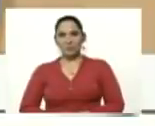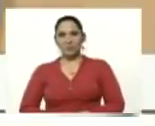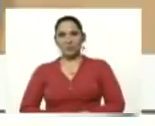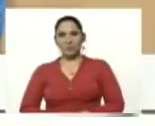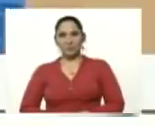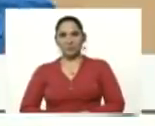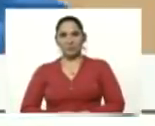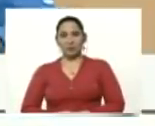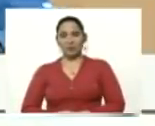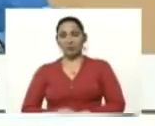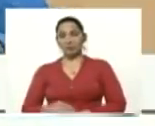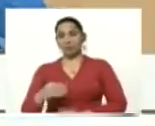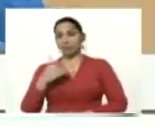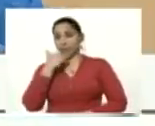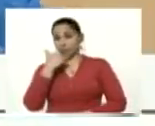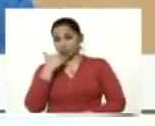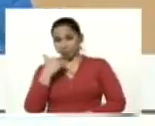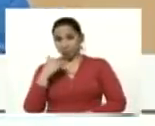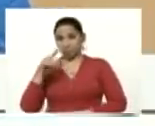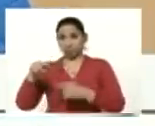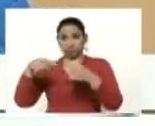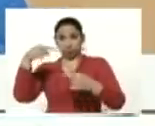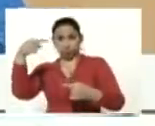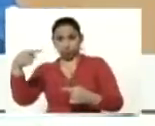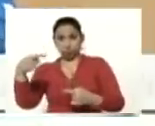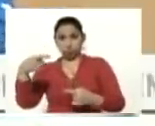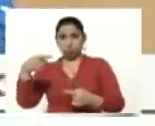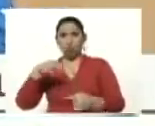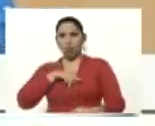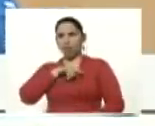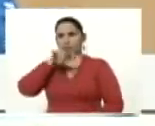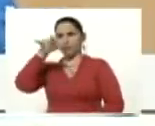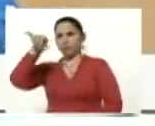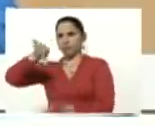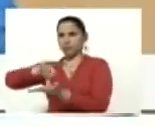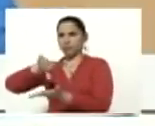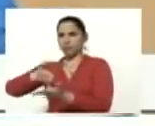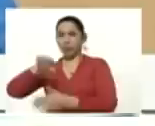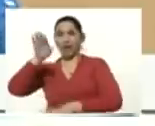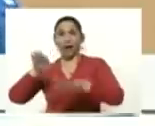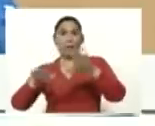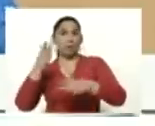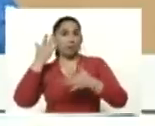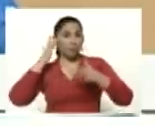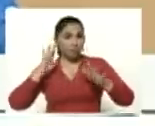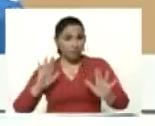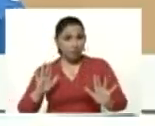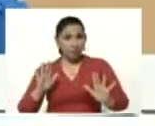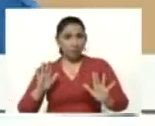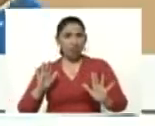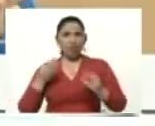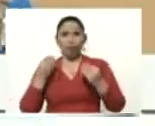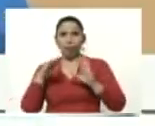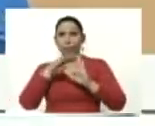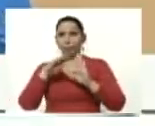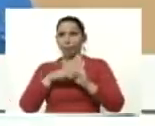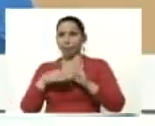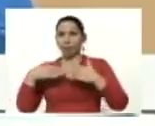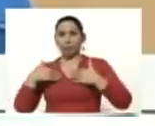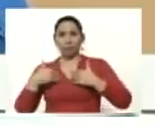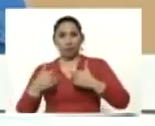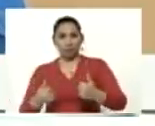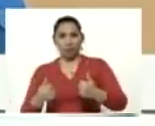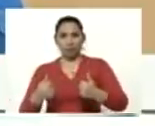a abrazarlos. Pronto estaré en Irán, en la comisión mixta, apenas lo permitan las condiciones sanitarias de Irán y de